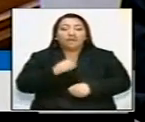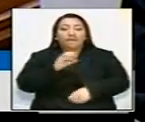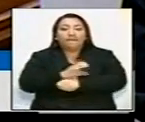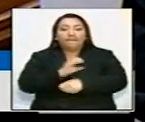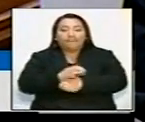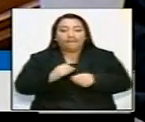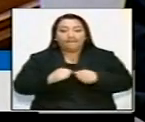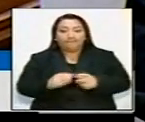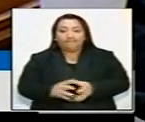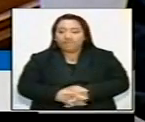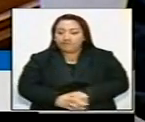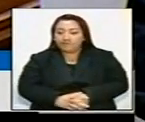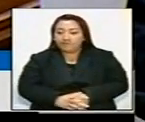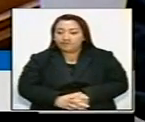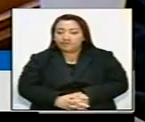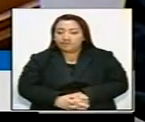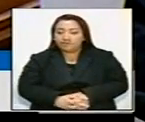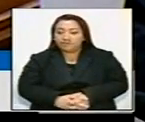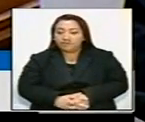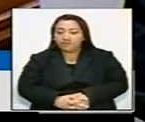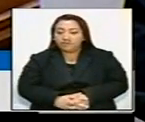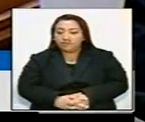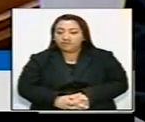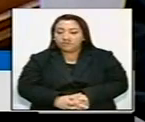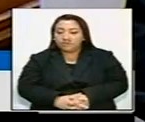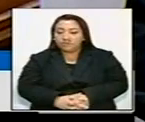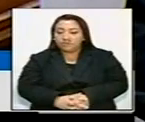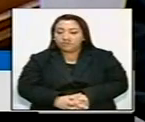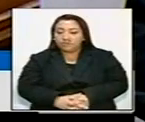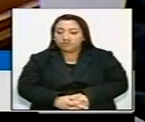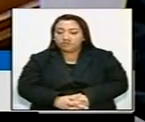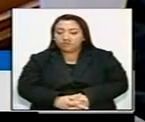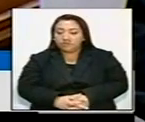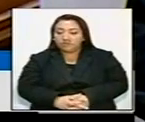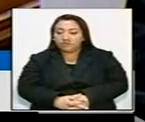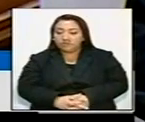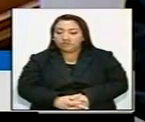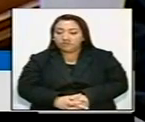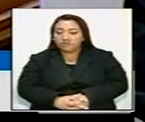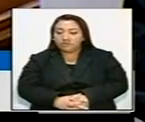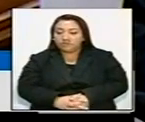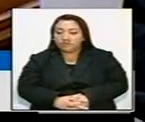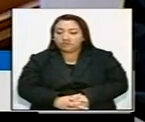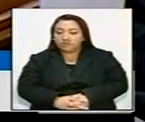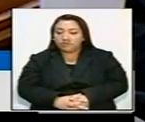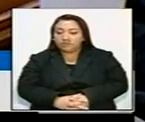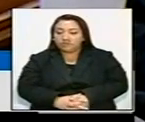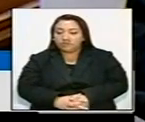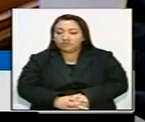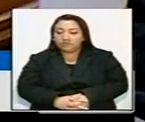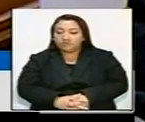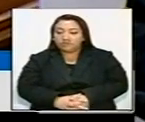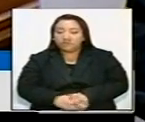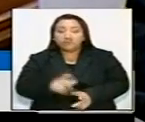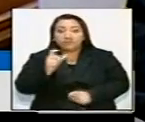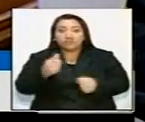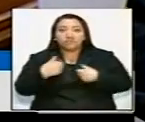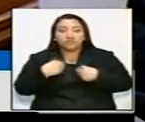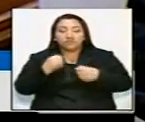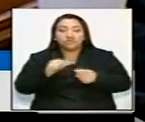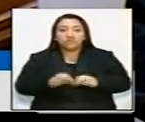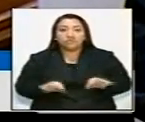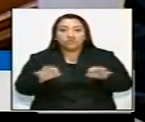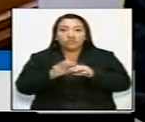capacitación permanente. Las personas no pueden seguir los destinos de las empresas. Las personas tienen destino propio. Por